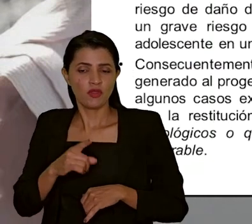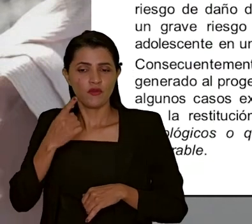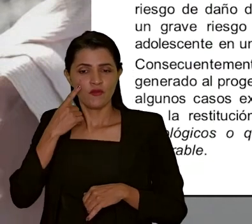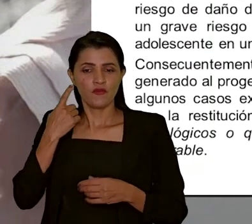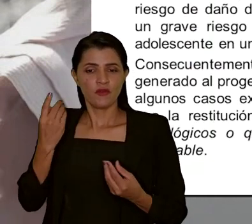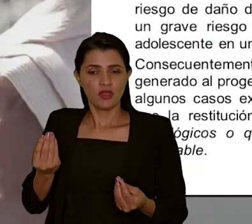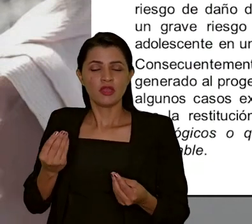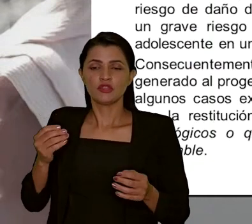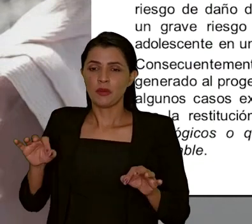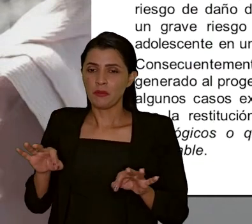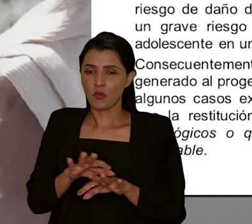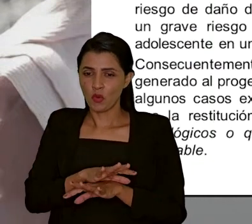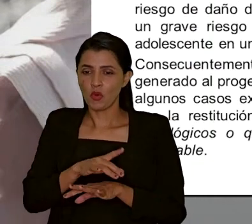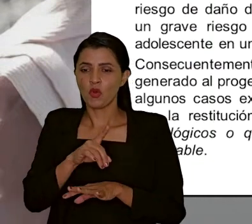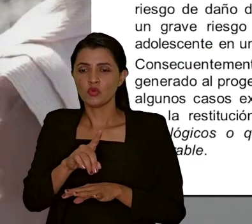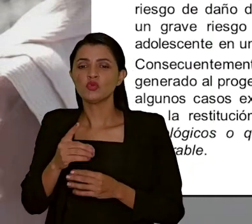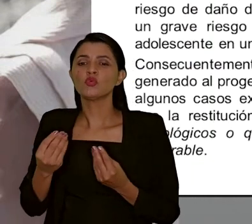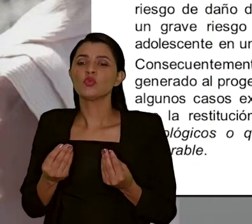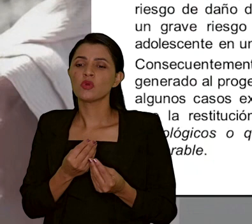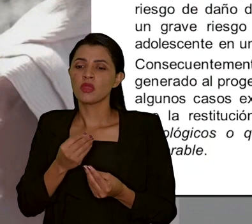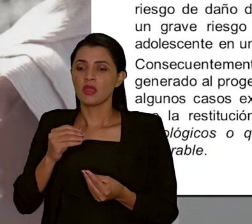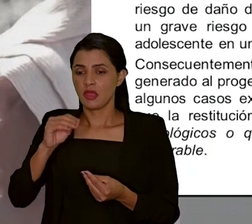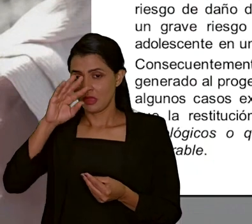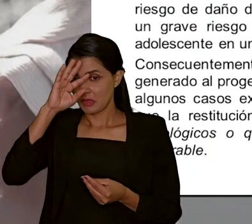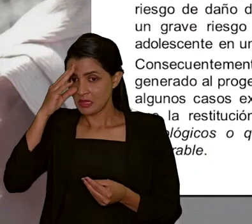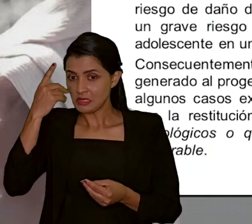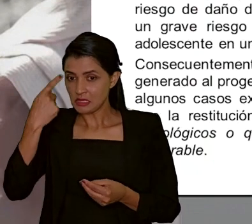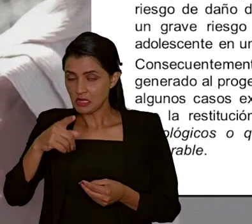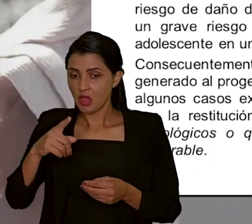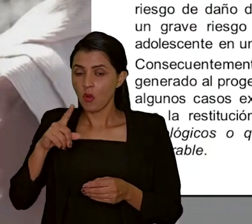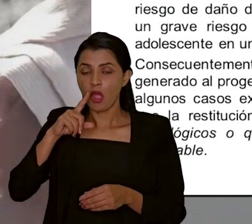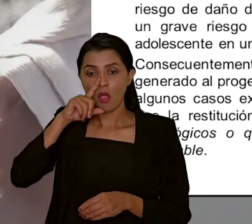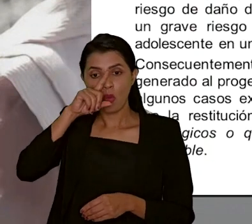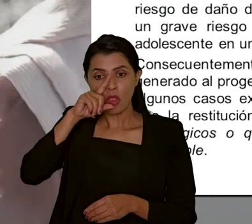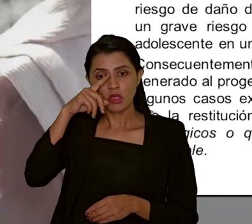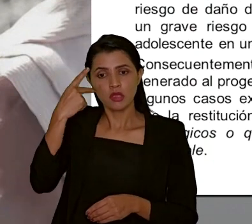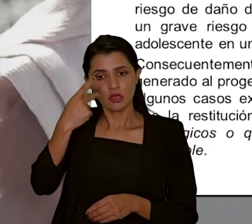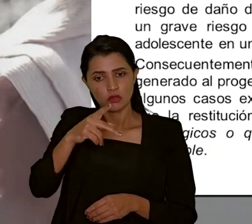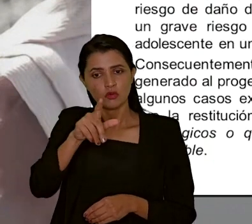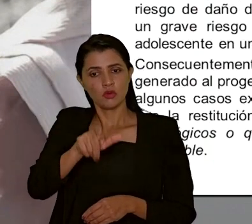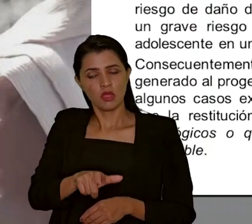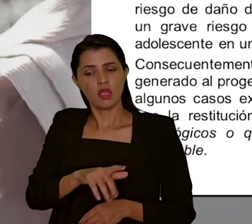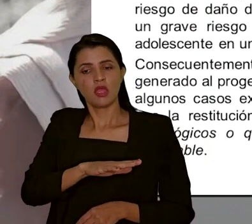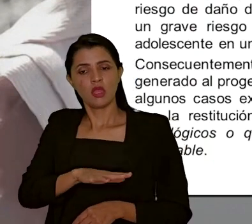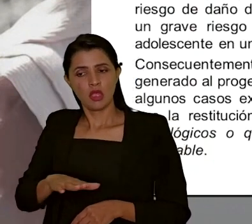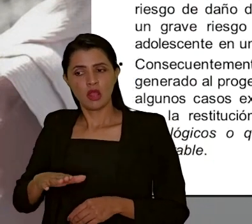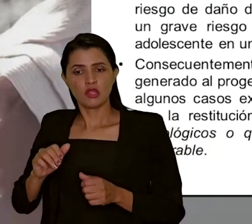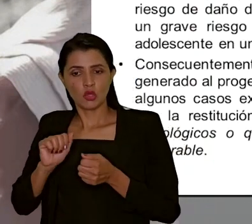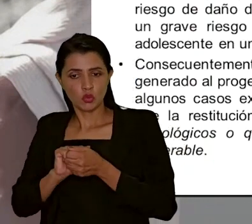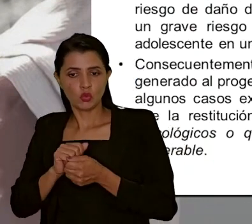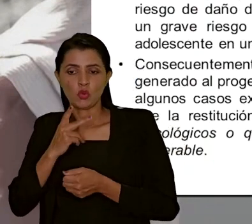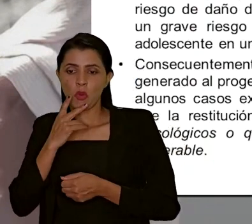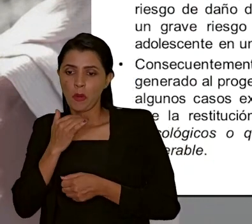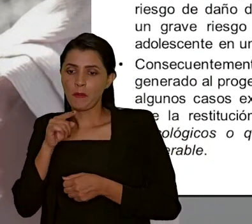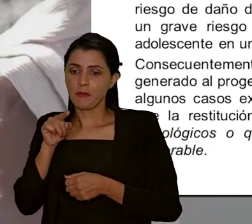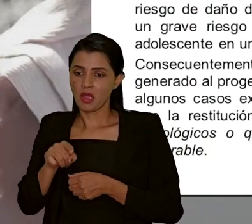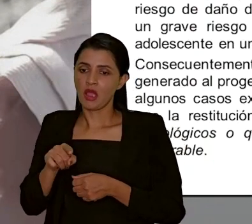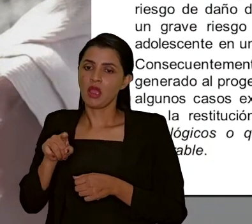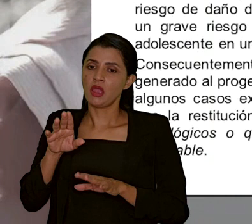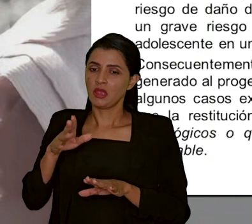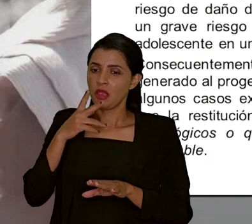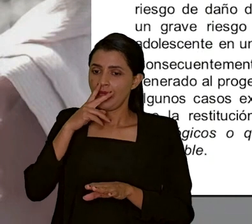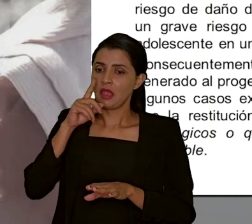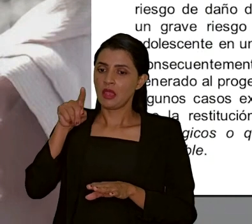que, debido a un riesgo de daño dirigido al progenitor que retiene, en este caso sería la madre, existe